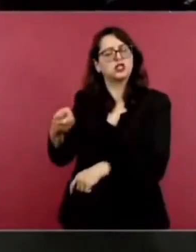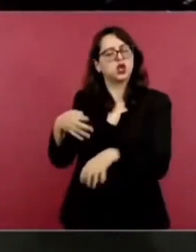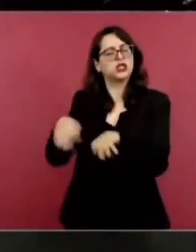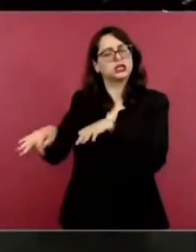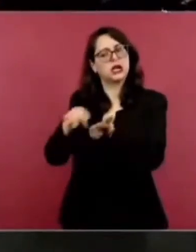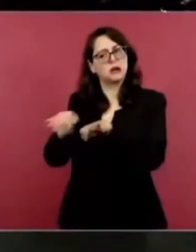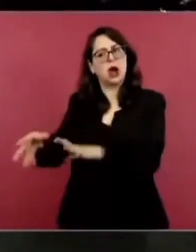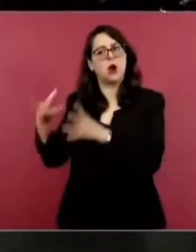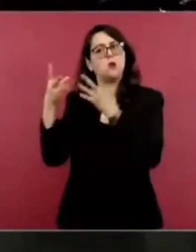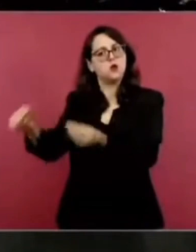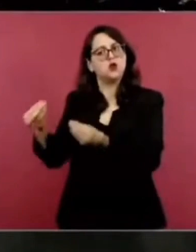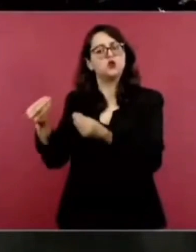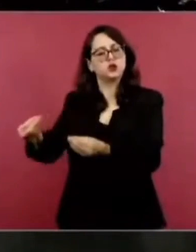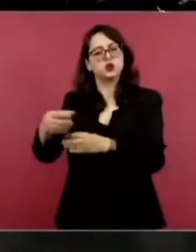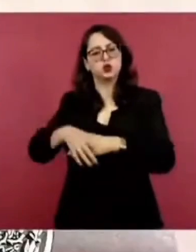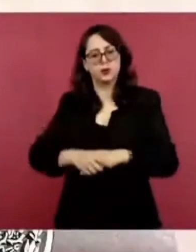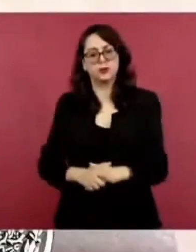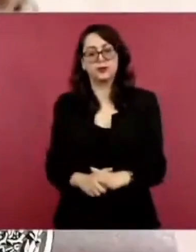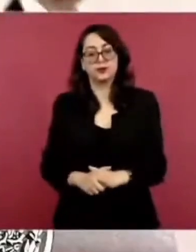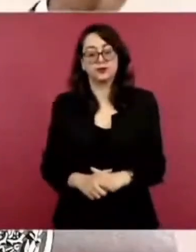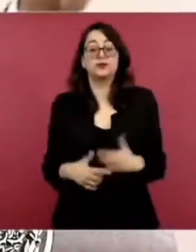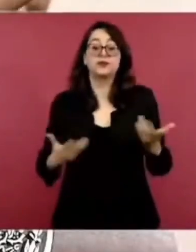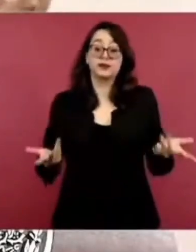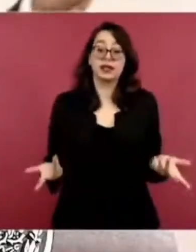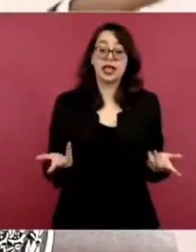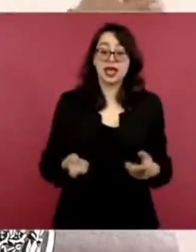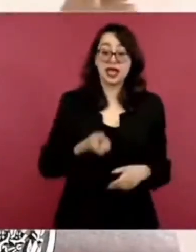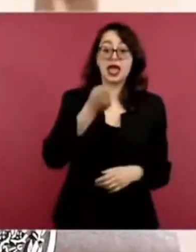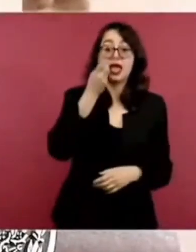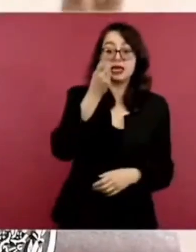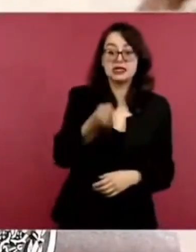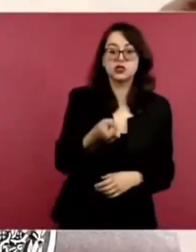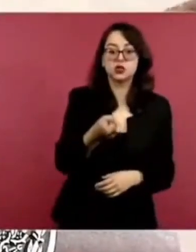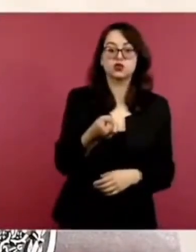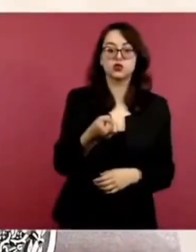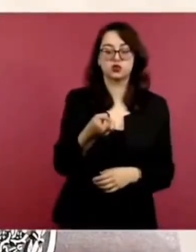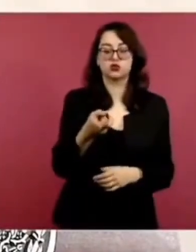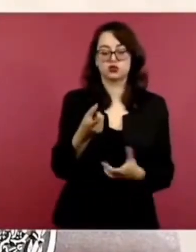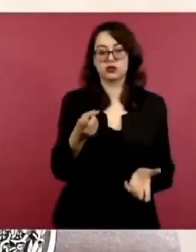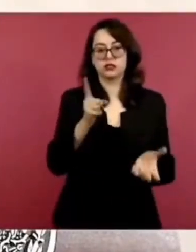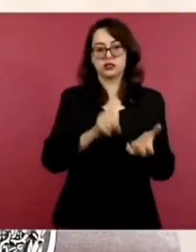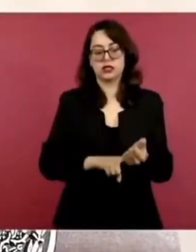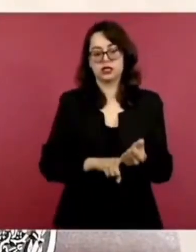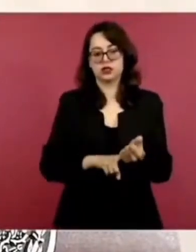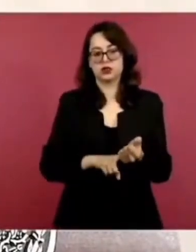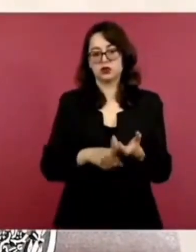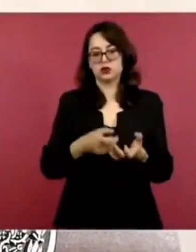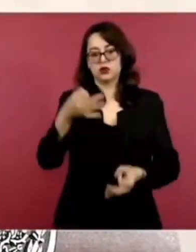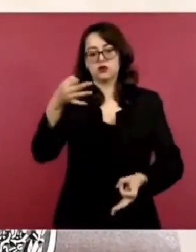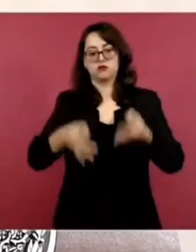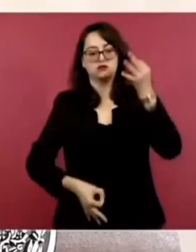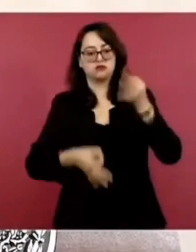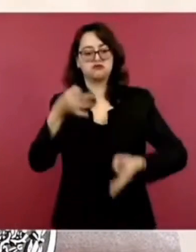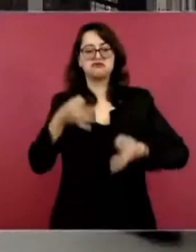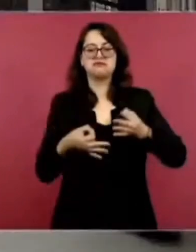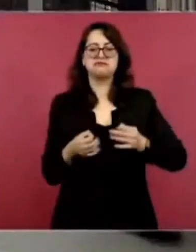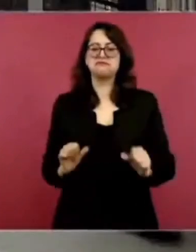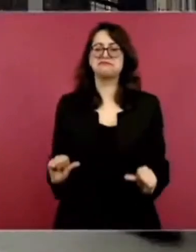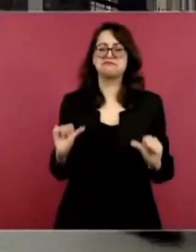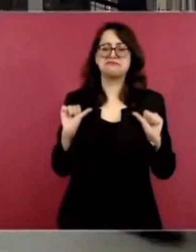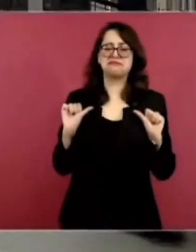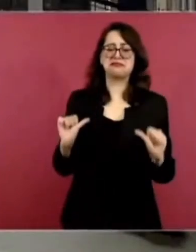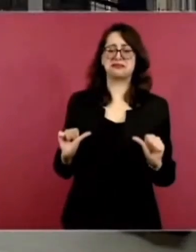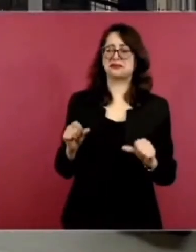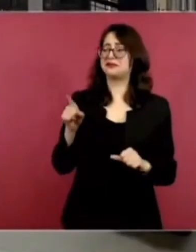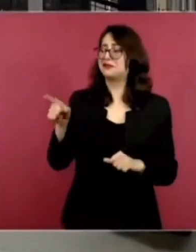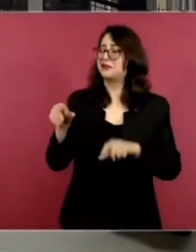Pero es lo que está sucediendo en general en el Poder Judicial. Por eso es